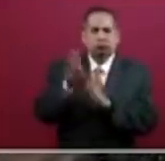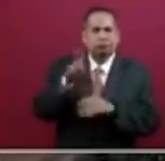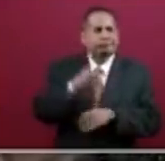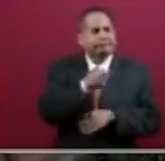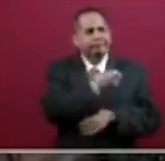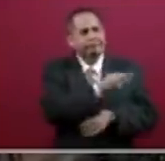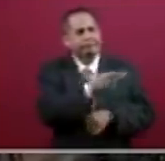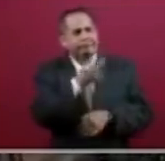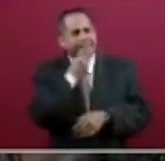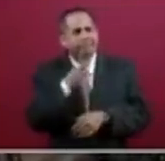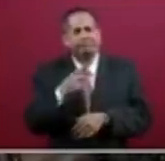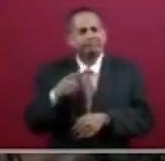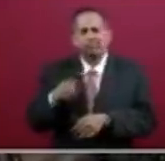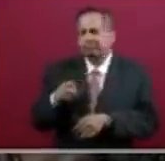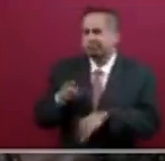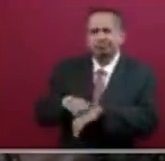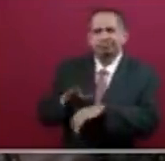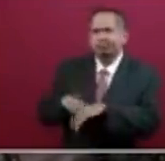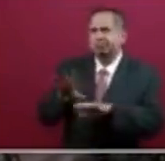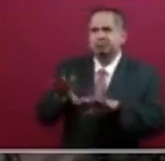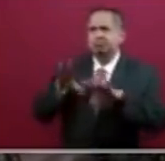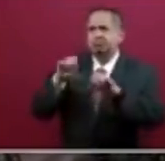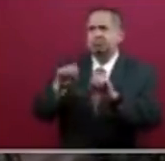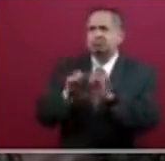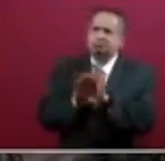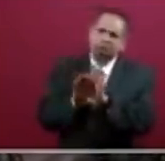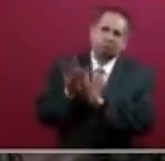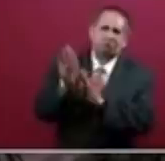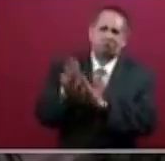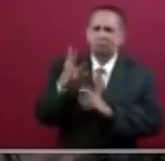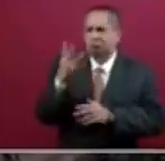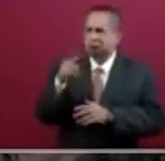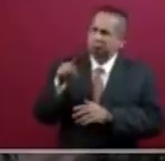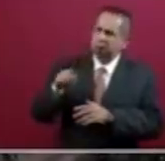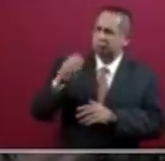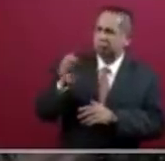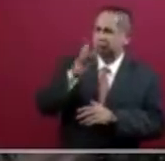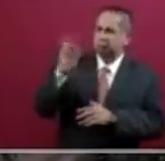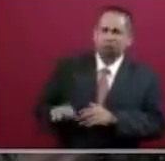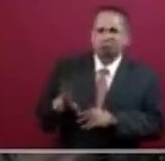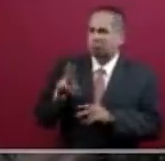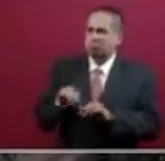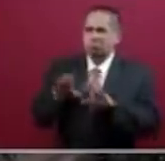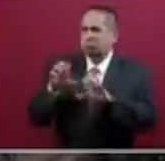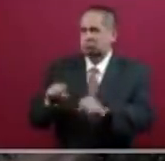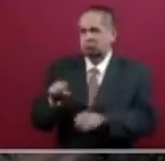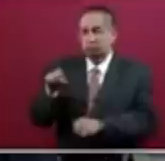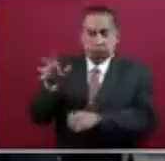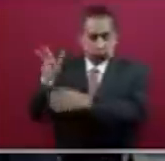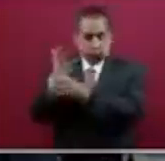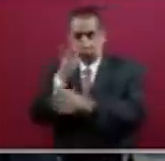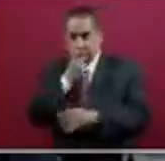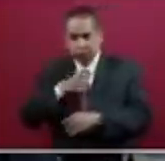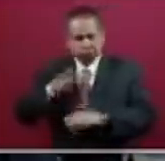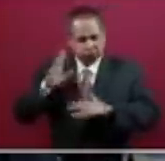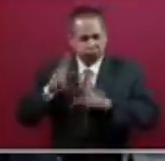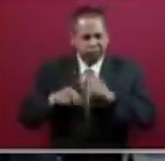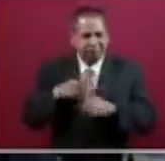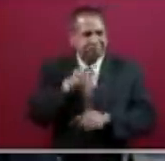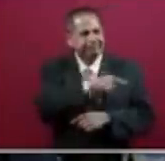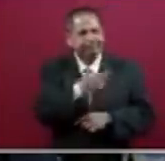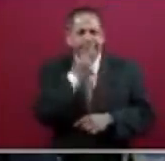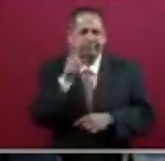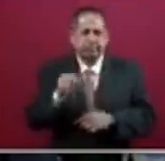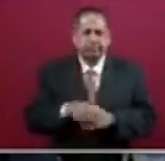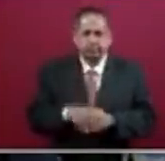que no se va a lograr un crecimiento alto, un crecimiento del 4% en el sexenio, como usted lo ha comprometido. ¿Se ha